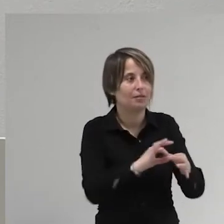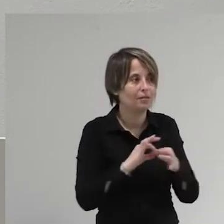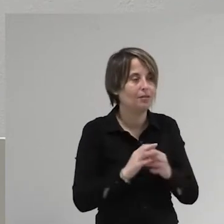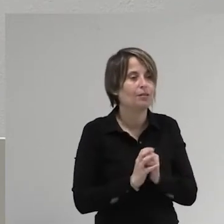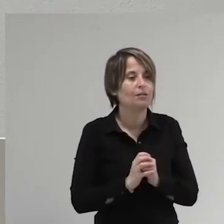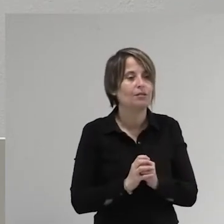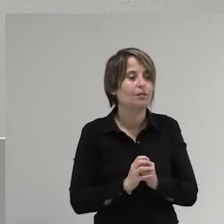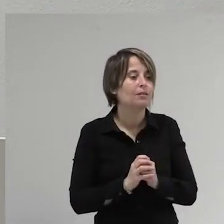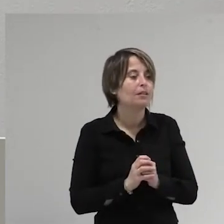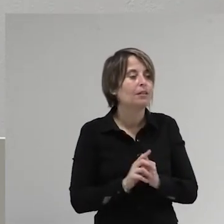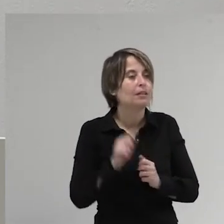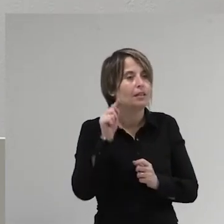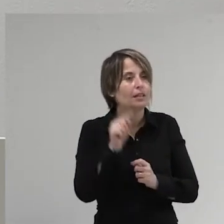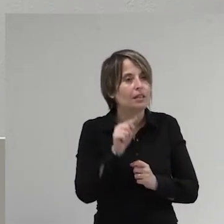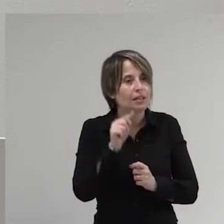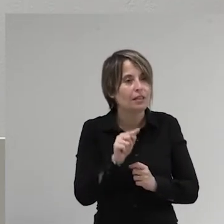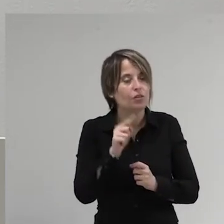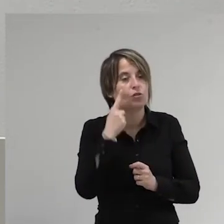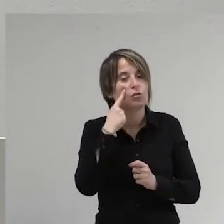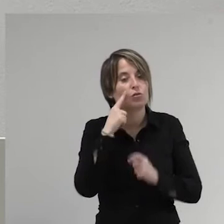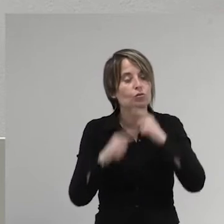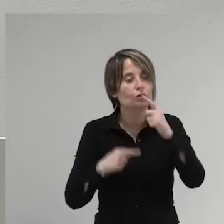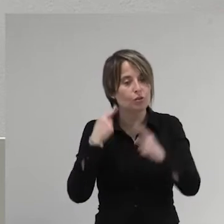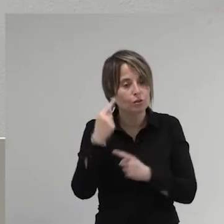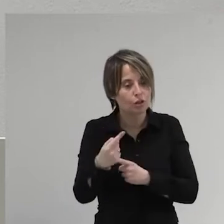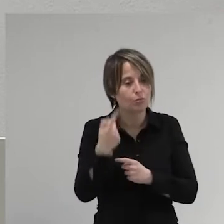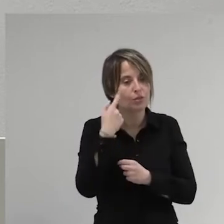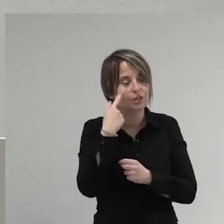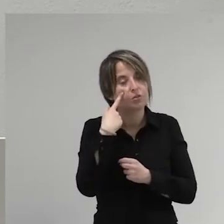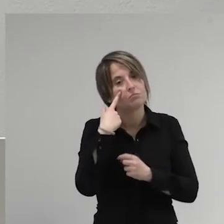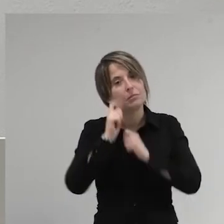Eso, ¿para qué? Para que metodológicamente